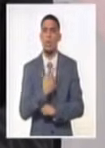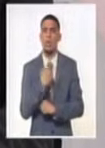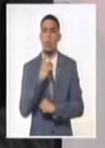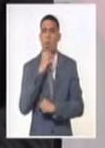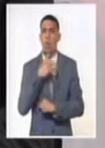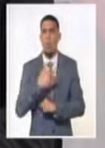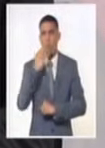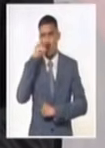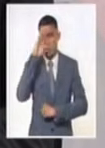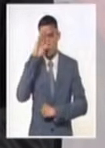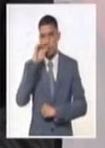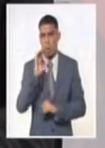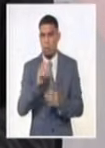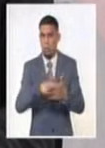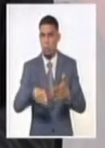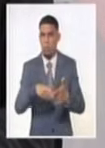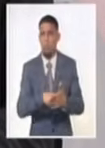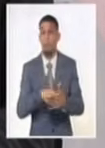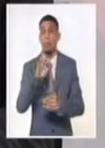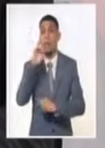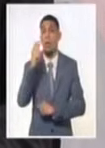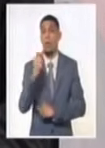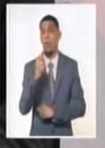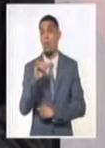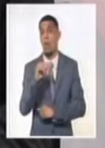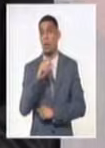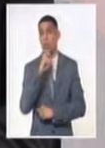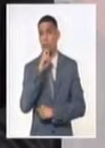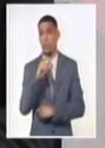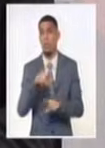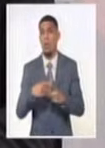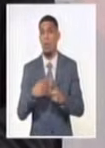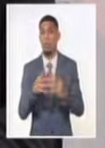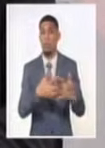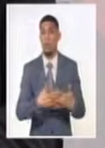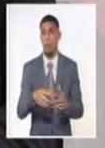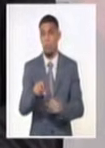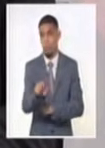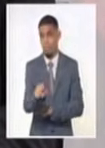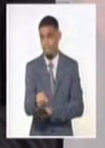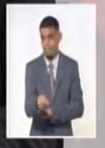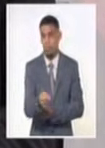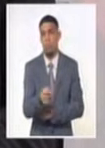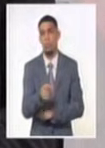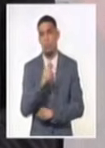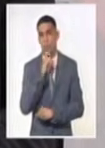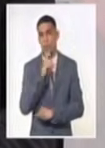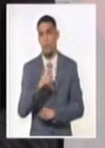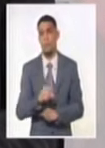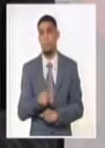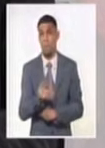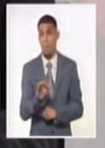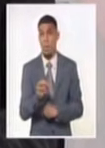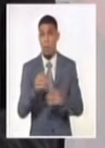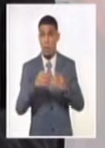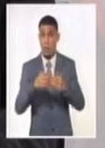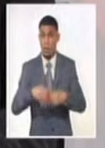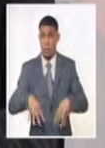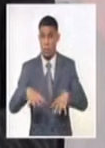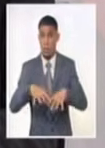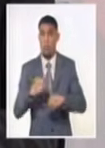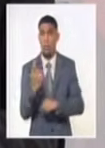situación económica muy compleja a partir del recrudecimiento del bloqueo. Y esa situación nos ha llevado